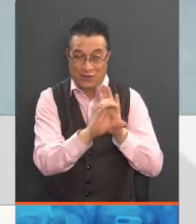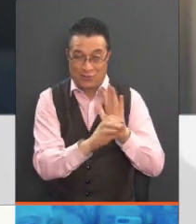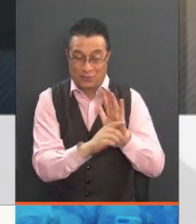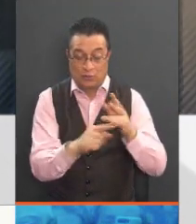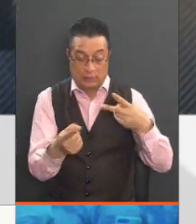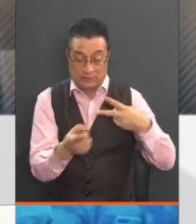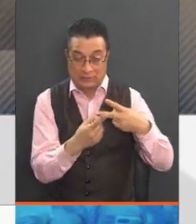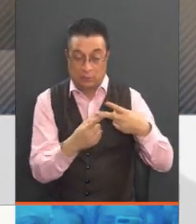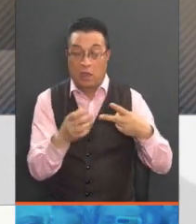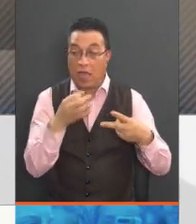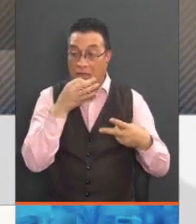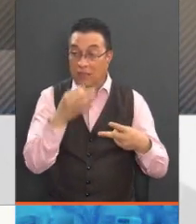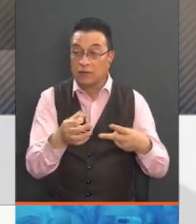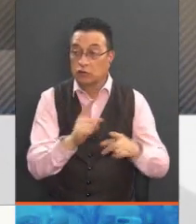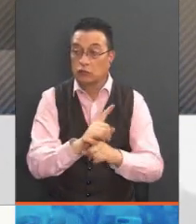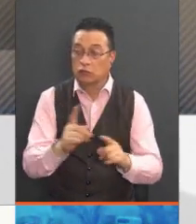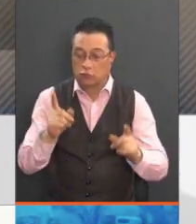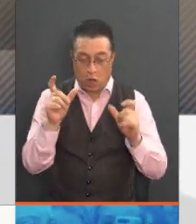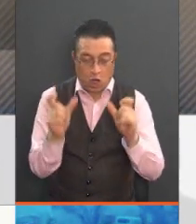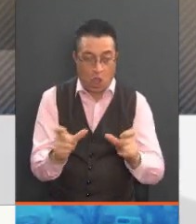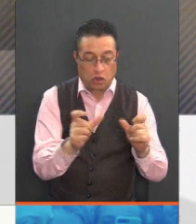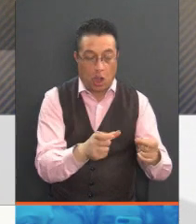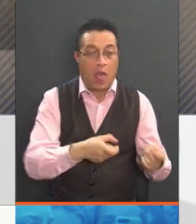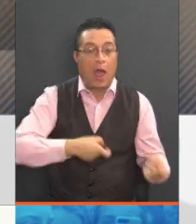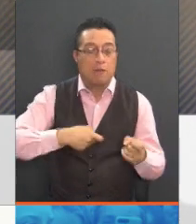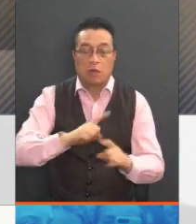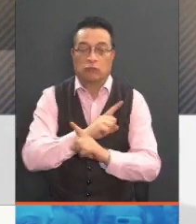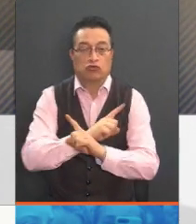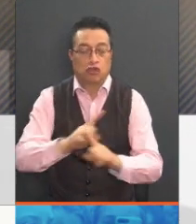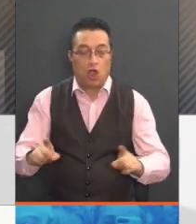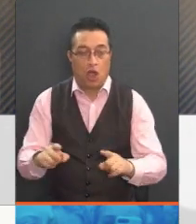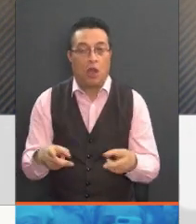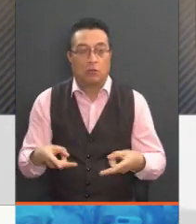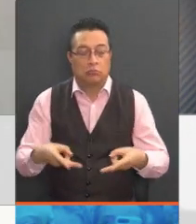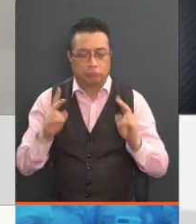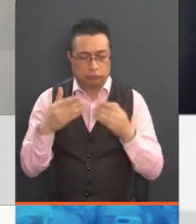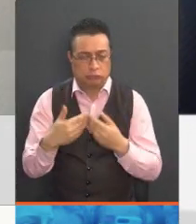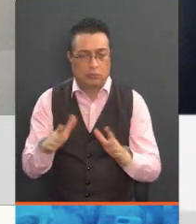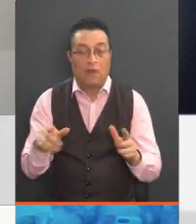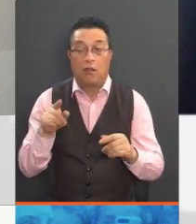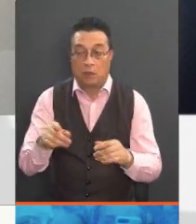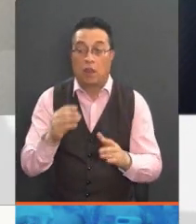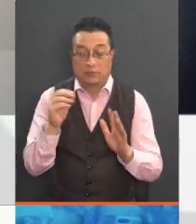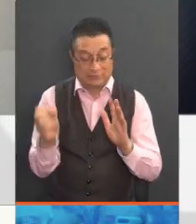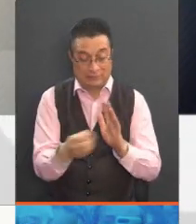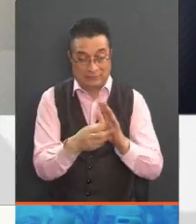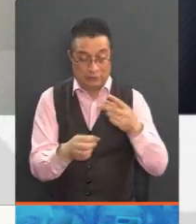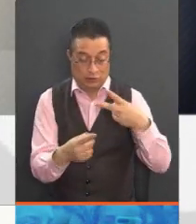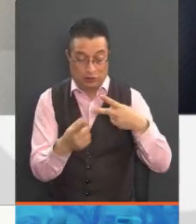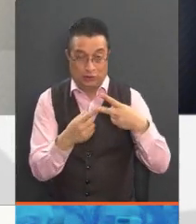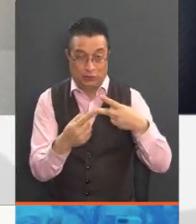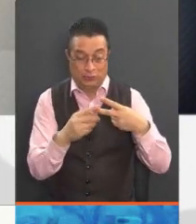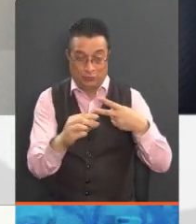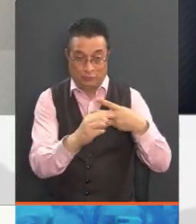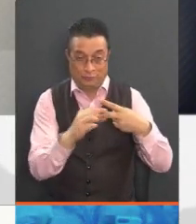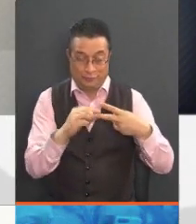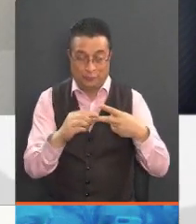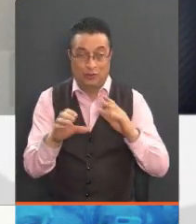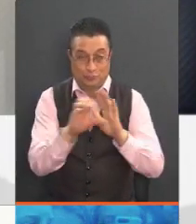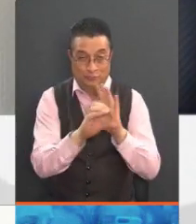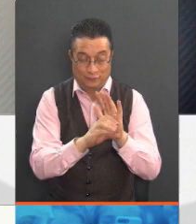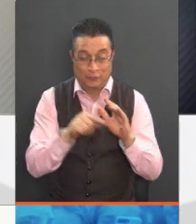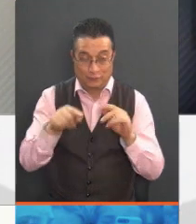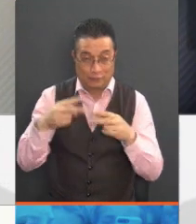tener restricciones para controlar las armas. Quiero rápidamente leer lo que dice la segunda enmienda. Es que la segunda enmienda aquí en los Estados